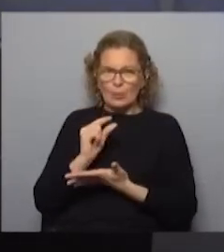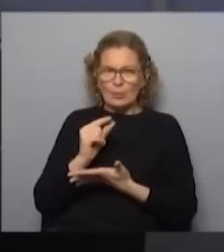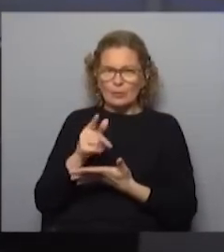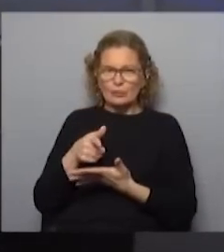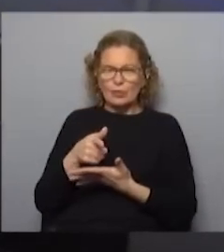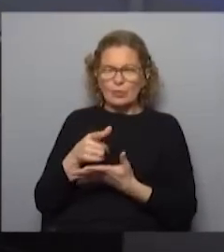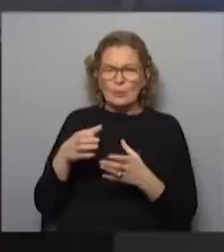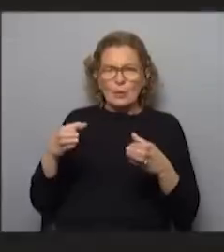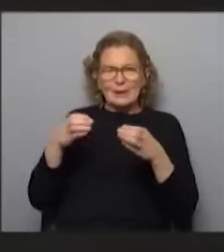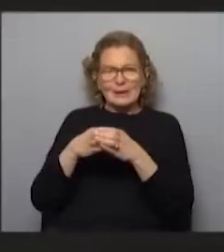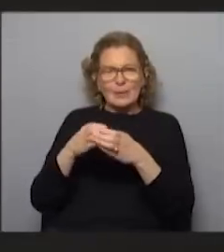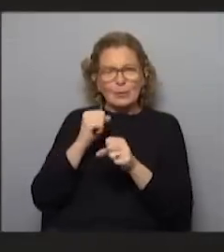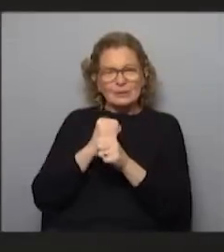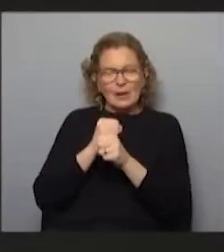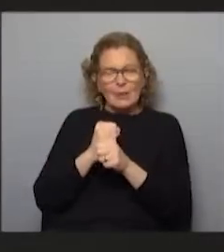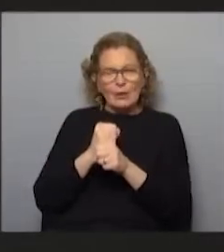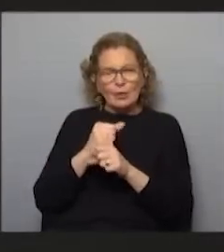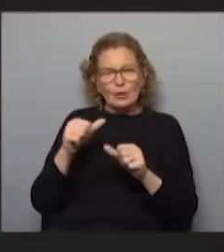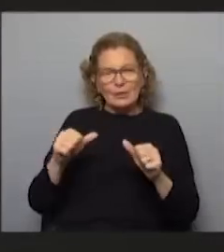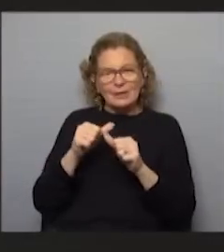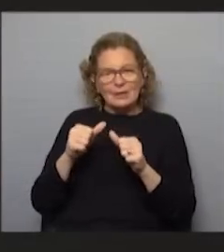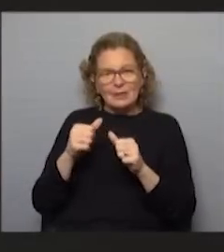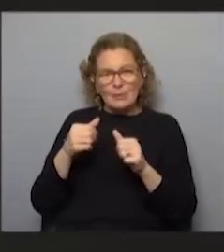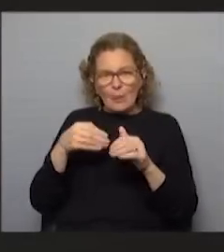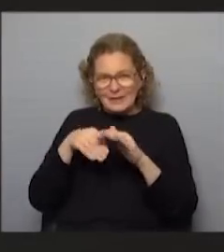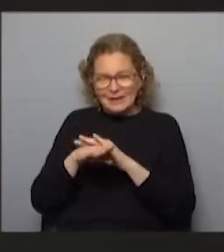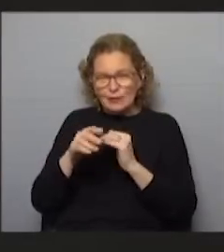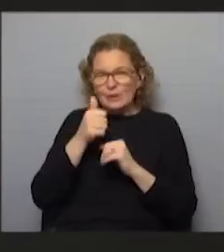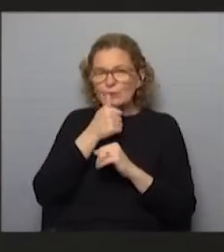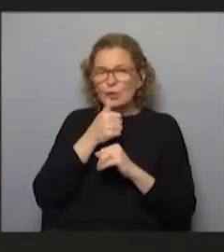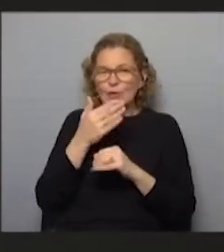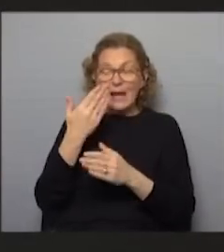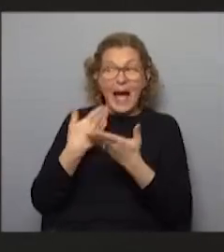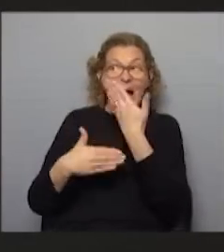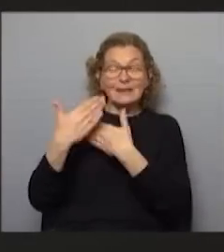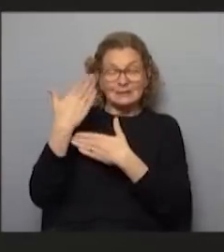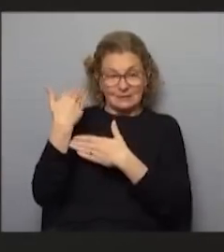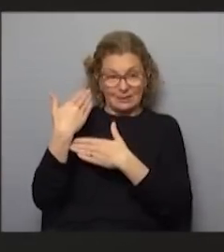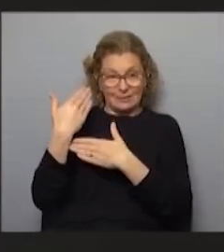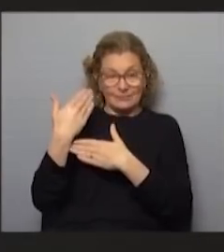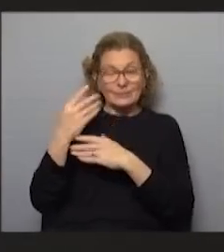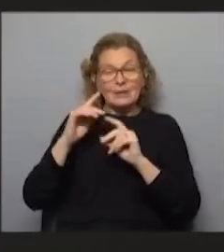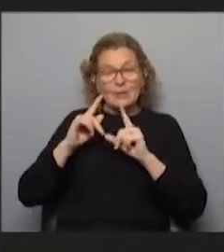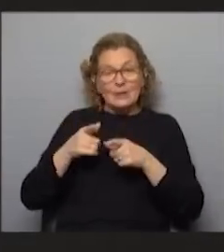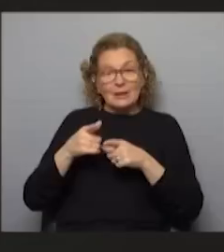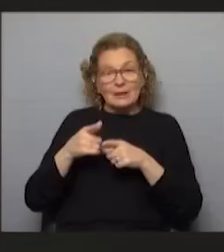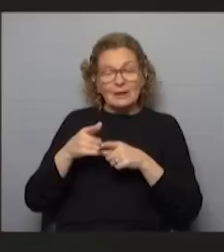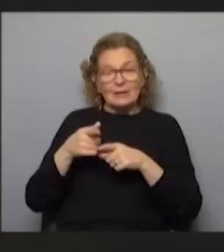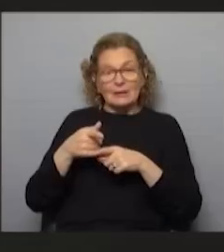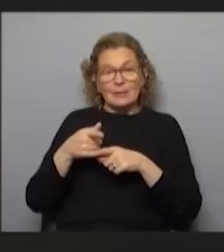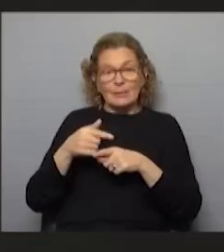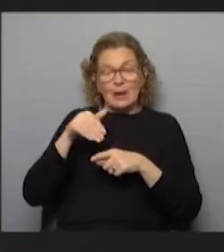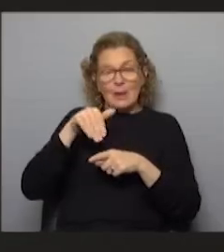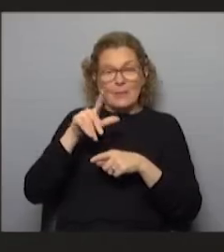formé parte de un equipo de trabajo que en realidad lo que hizo fue hurgar en una historia muy anterior Sí incluso a la de la existencia